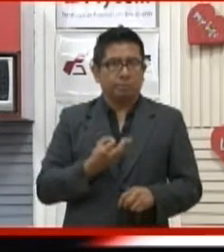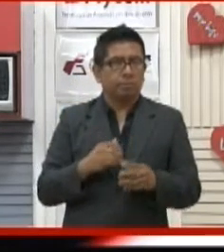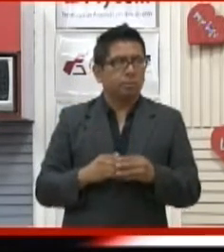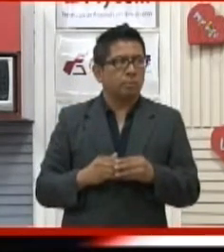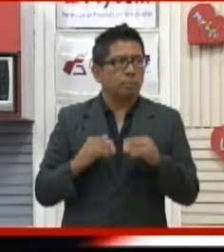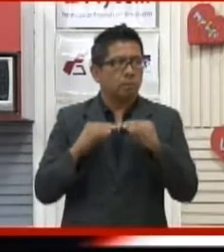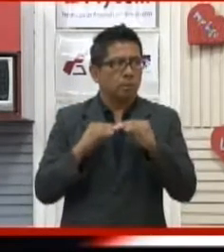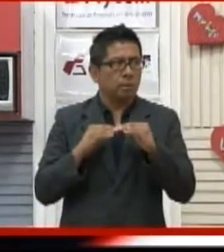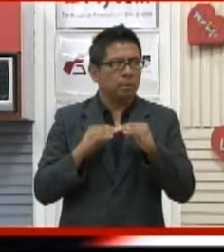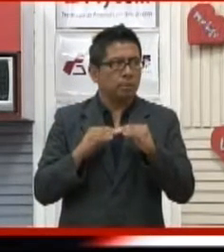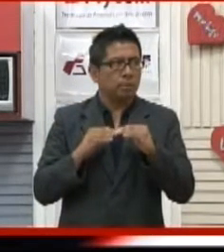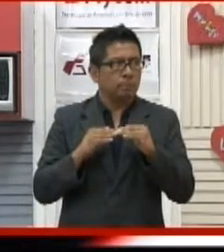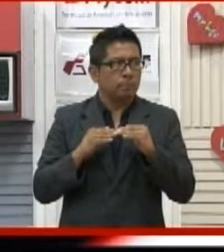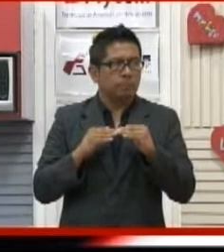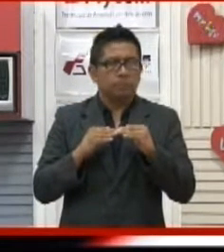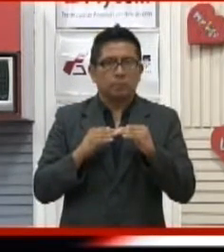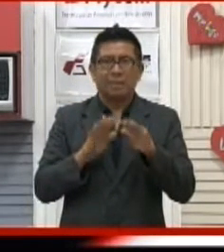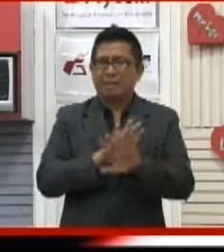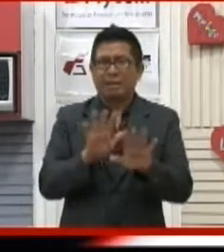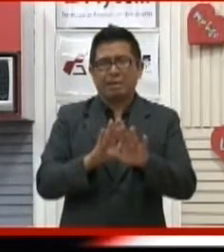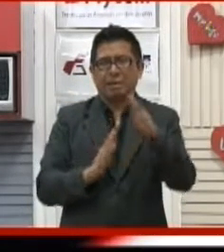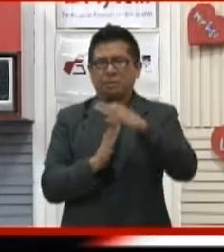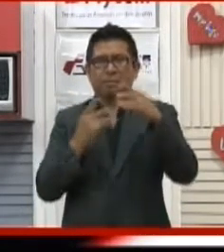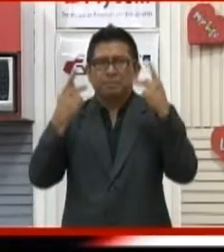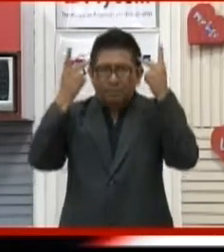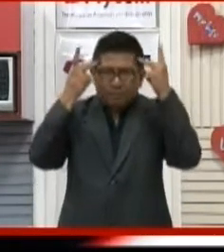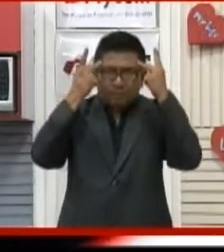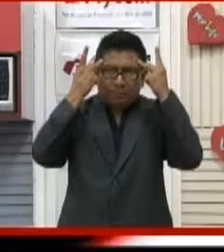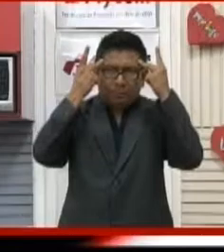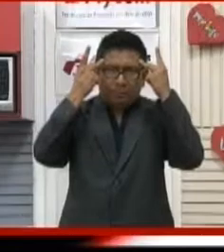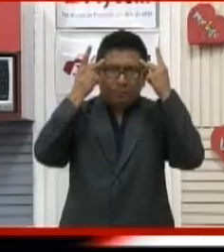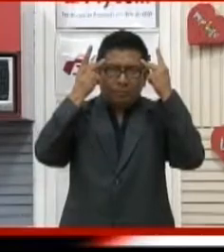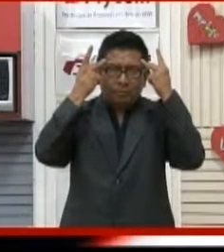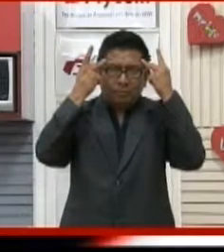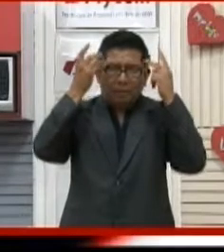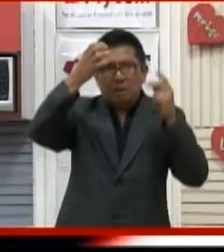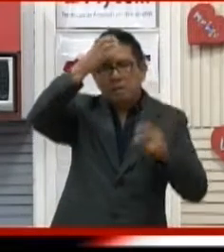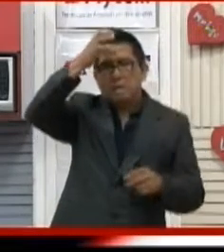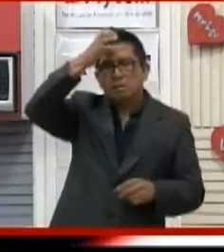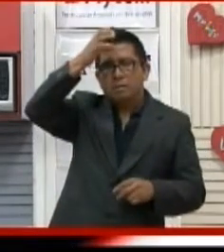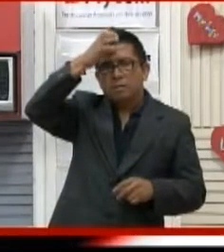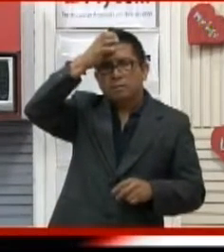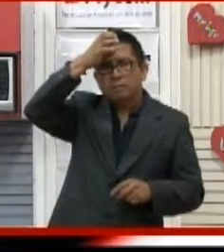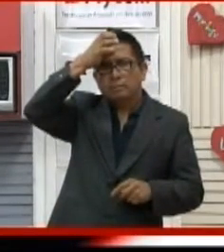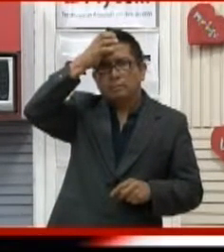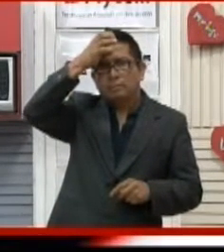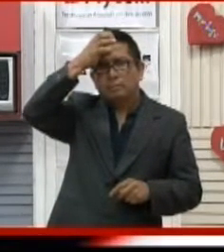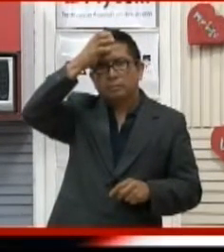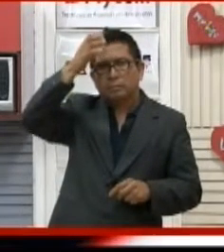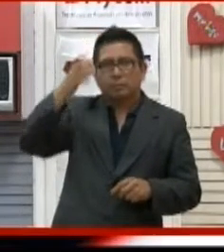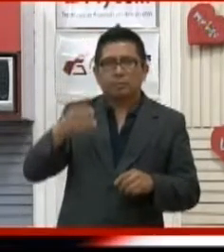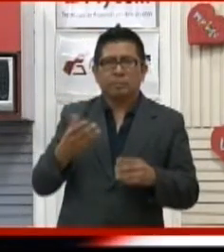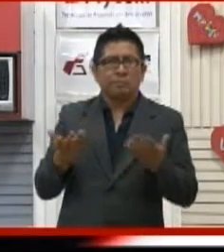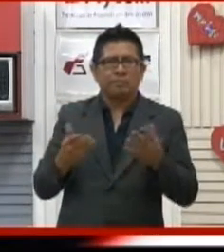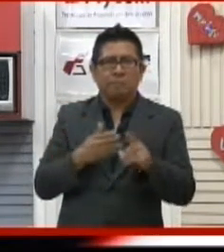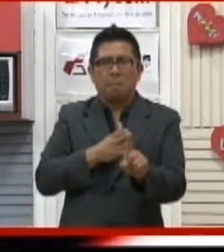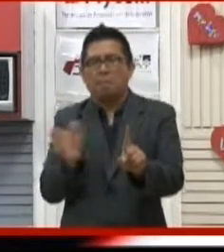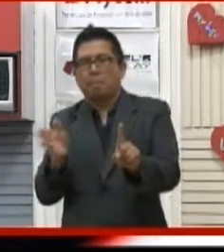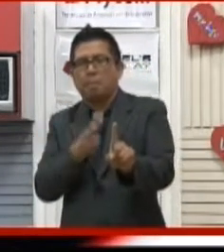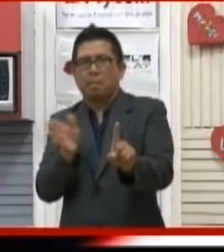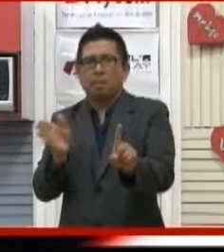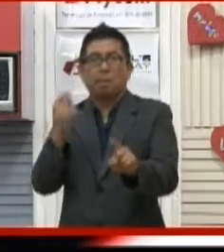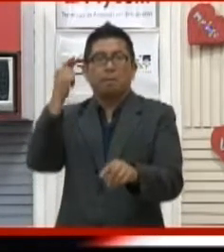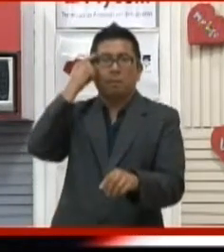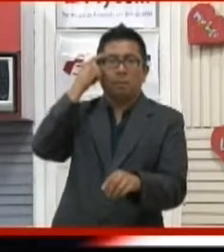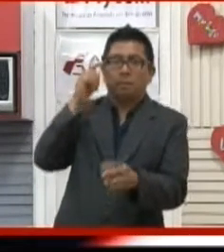quizás ese tipo de conceptos o estereotipos que tienen sobre las personas